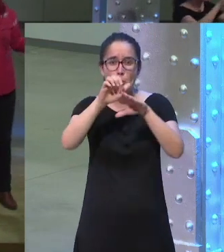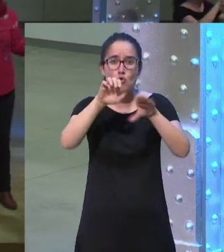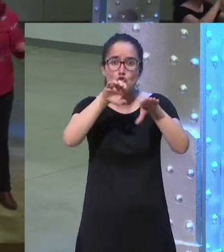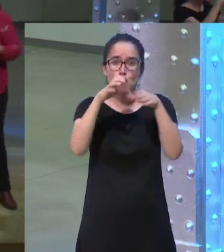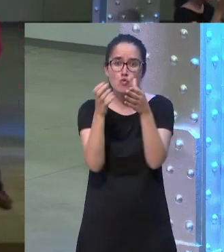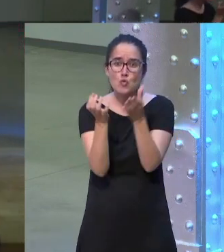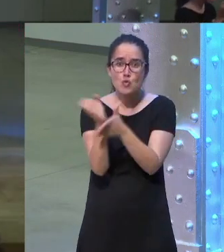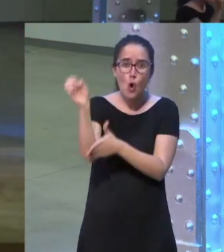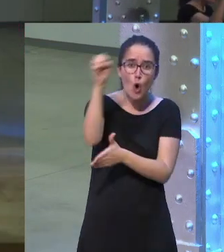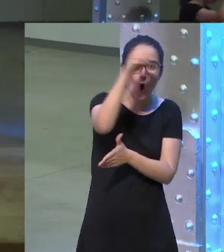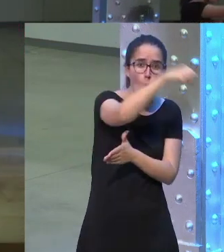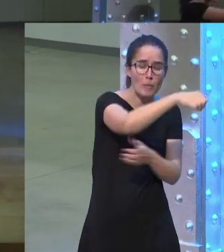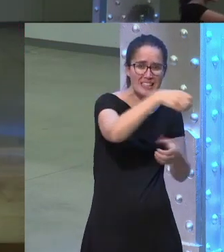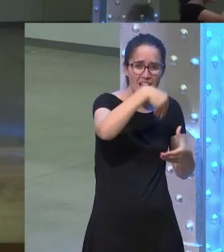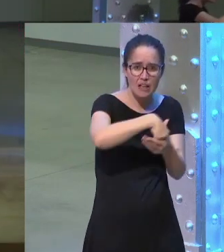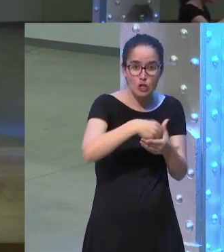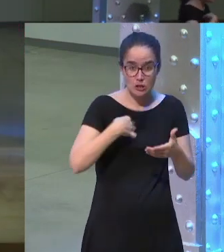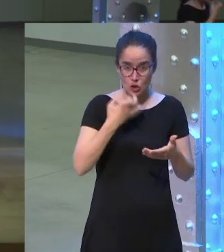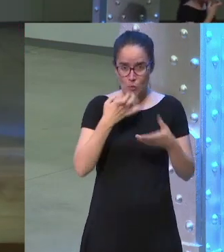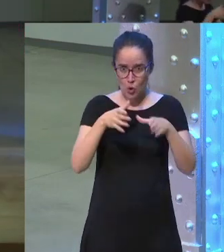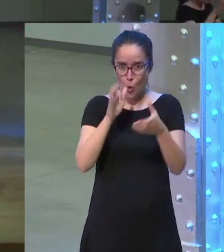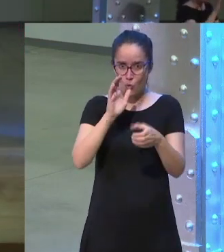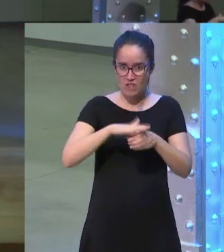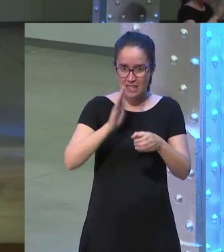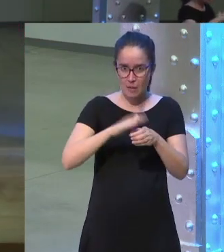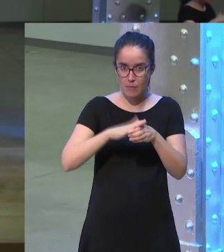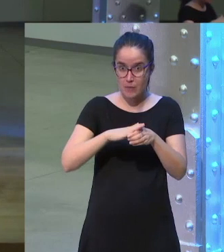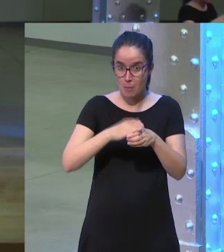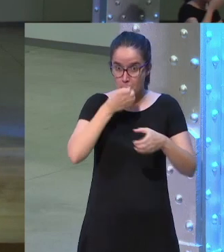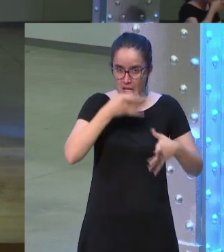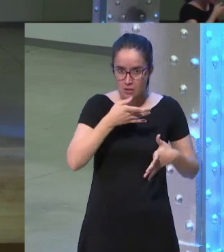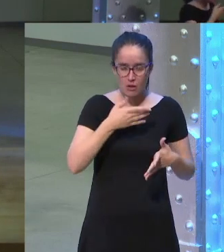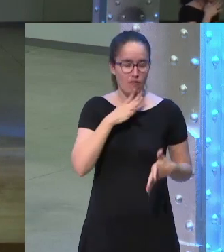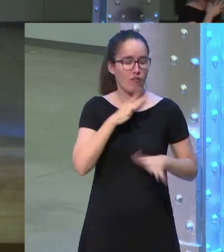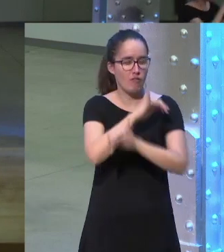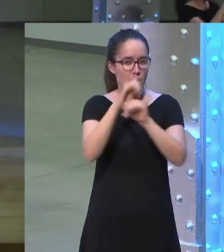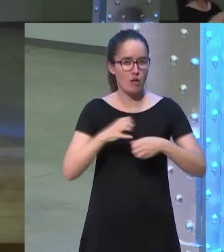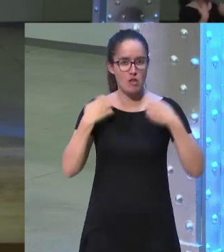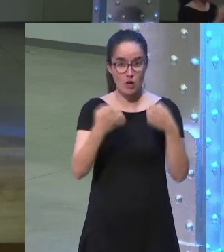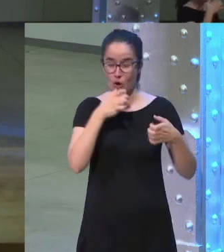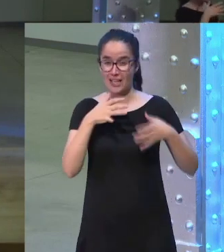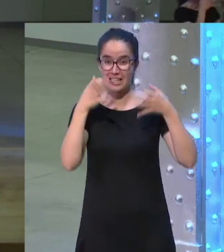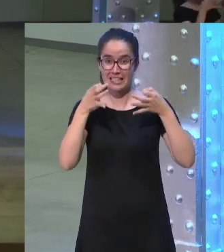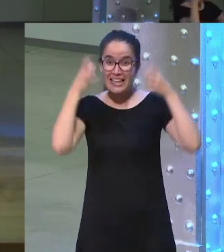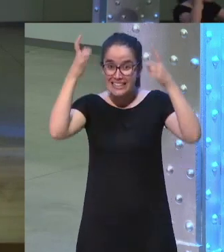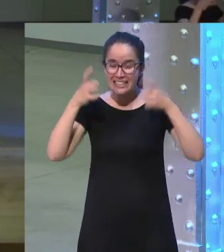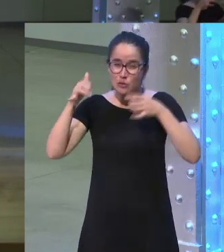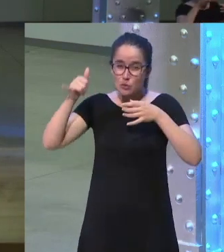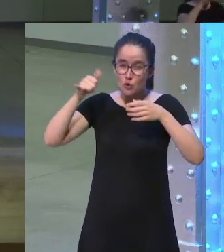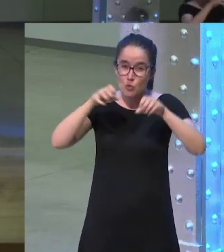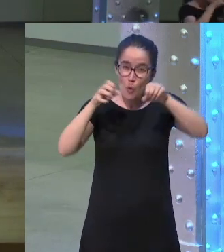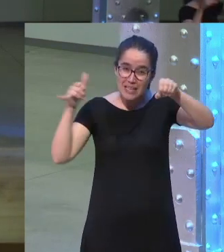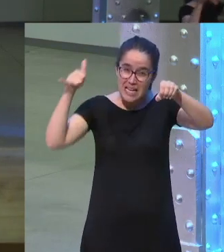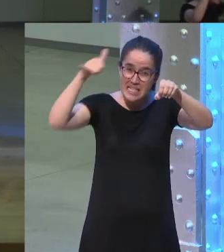cometa? Si yo pongo una fiambrera bien en su sitio y soy la persona más feliz del mundo y están poniendo una sonda en un